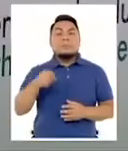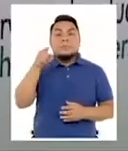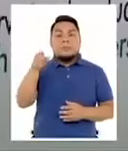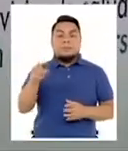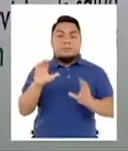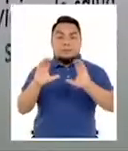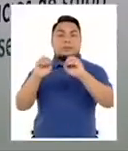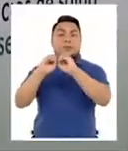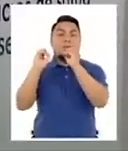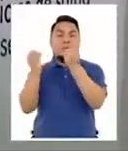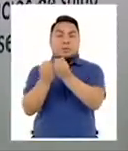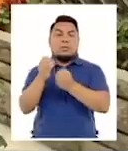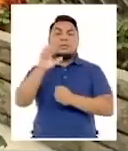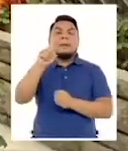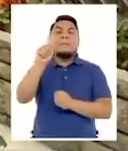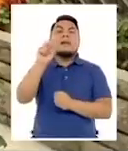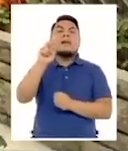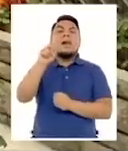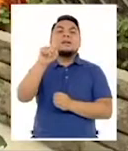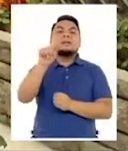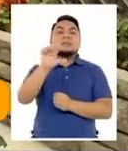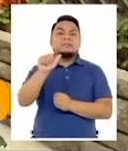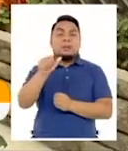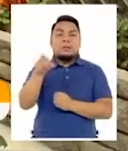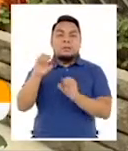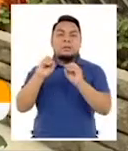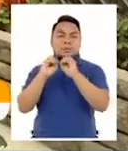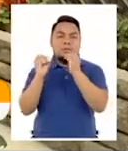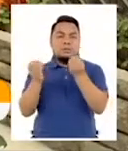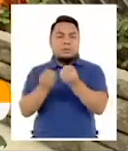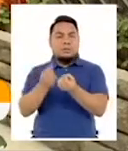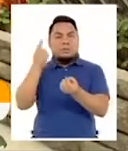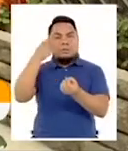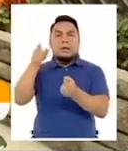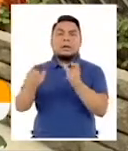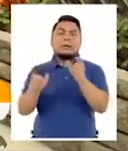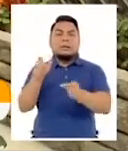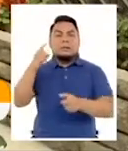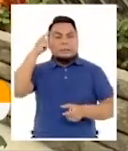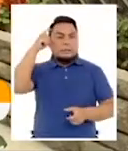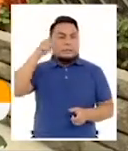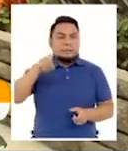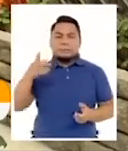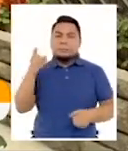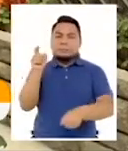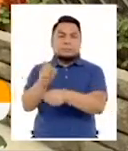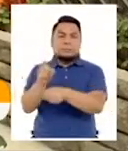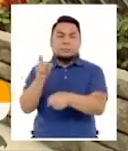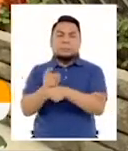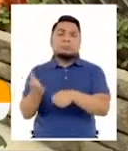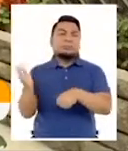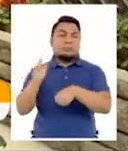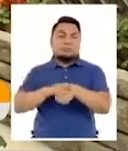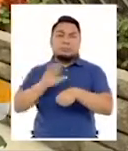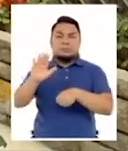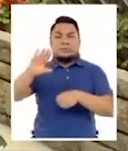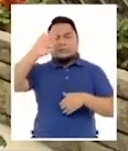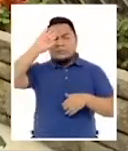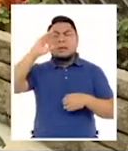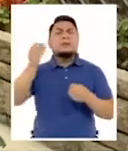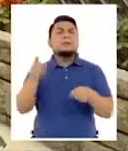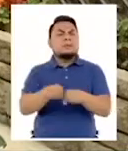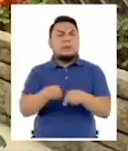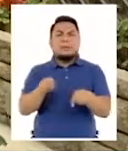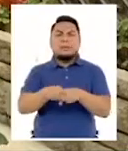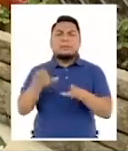Esperantra es una organización de pacientes que surge ante una necesidad muy grande de los pacientes de tener educación sobre la patología y sobre cómo